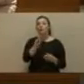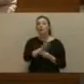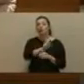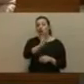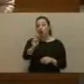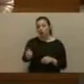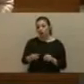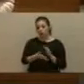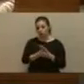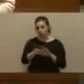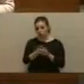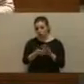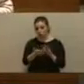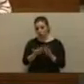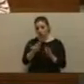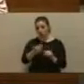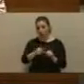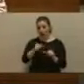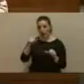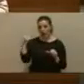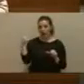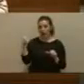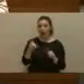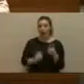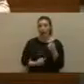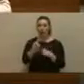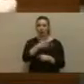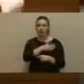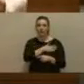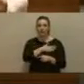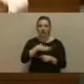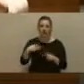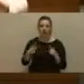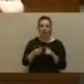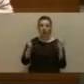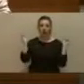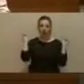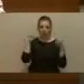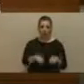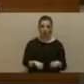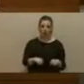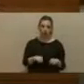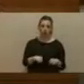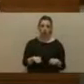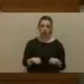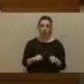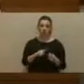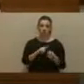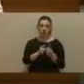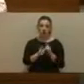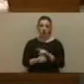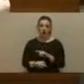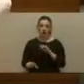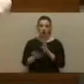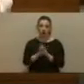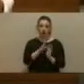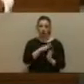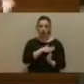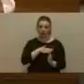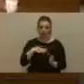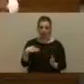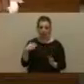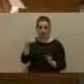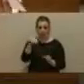con anterioridad. Algunos pretenden, en acuerdos sellados, modificar la Constitución sin